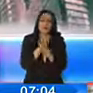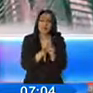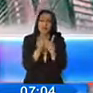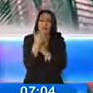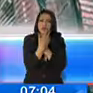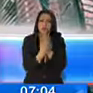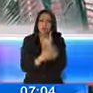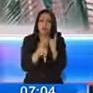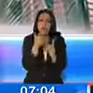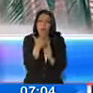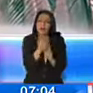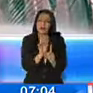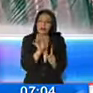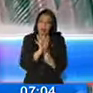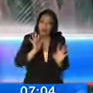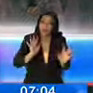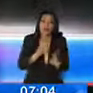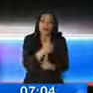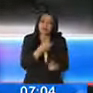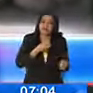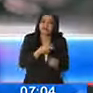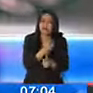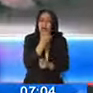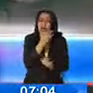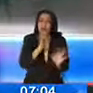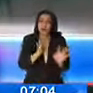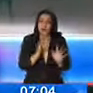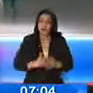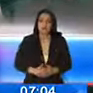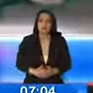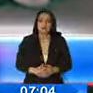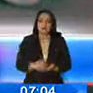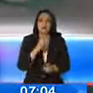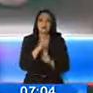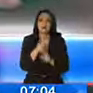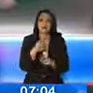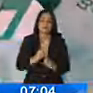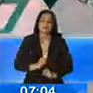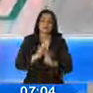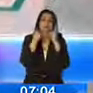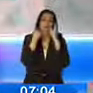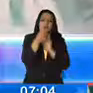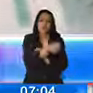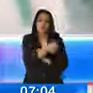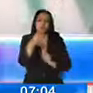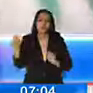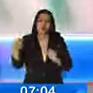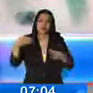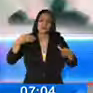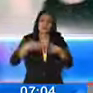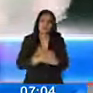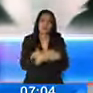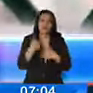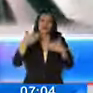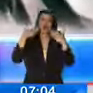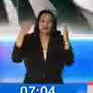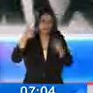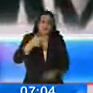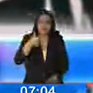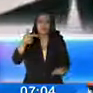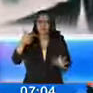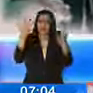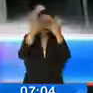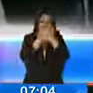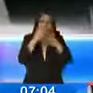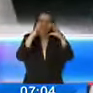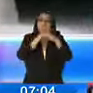flaquita, déjate porque si no te vas a hacer matar. Yo me di cuenta cuando abrieron la puerta ya. Y no sé si nos apuntaron o no porque como estaba